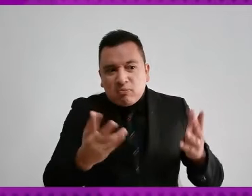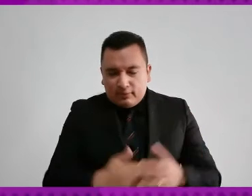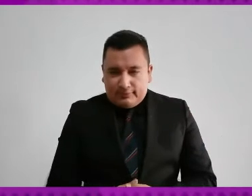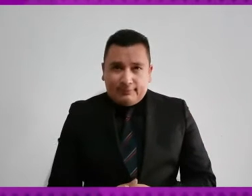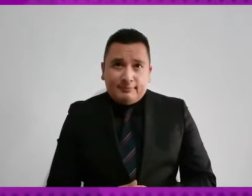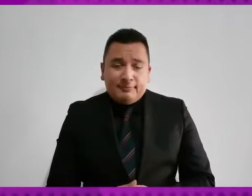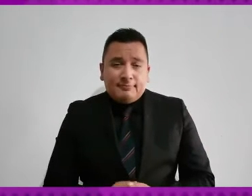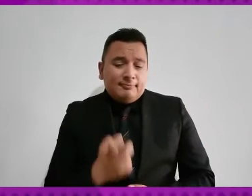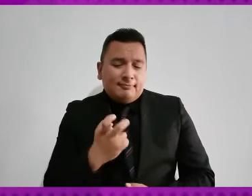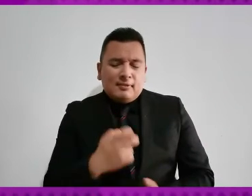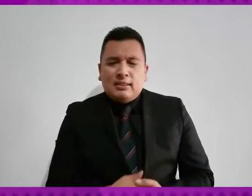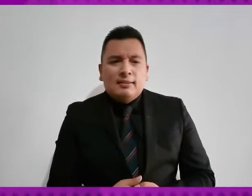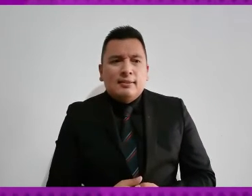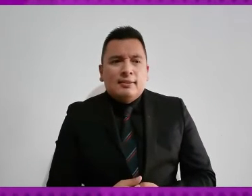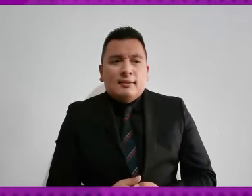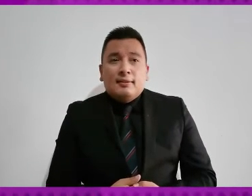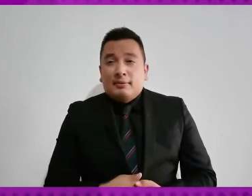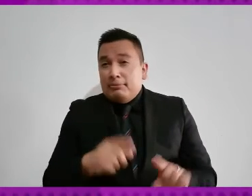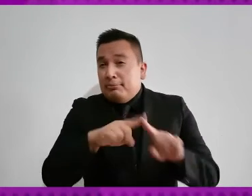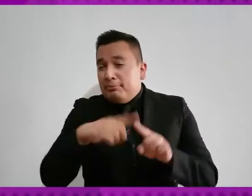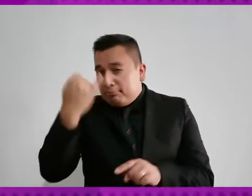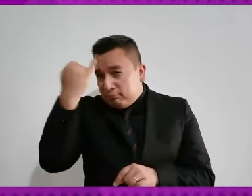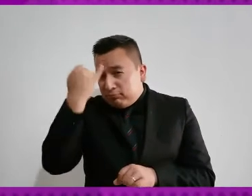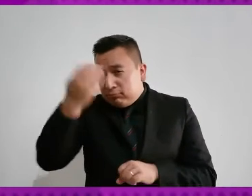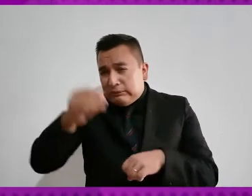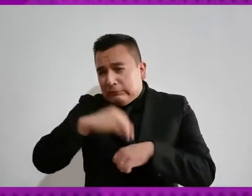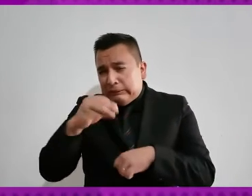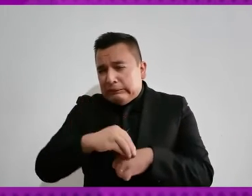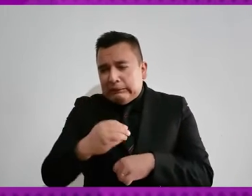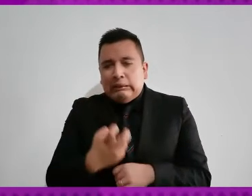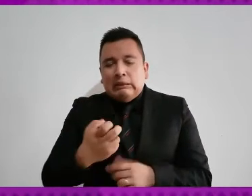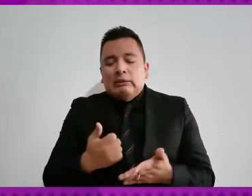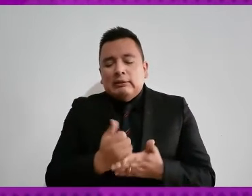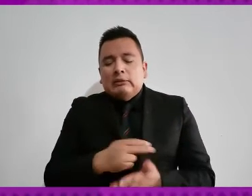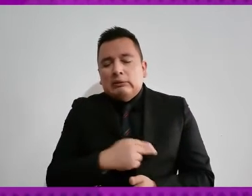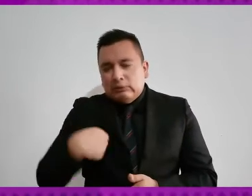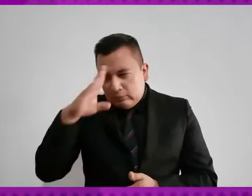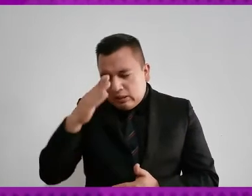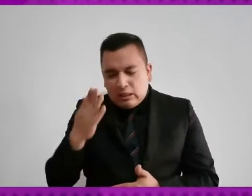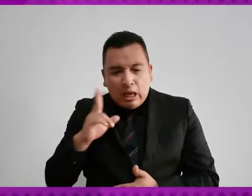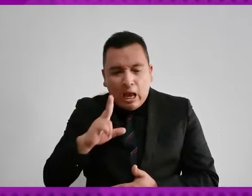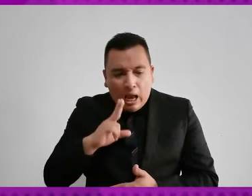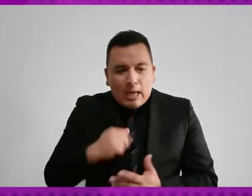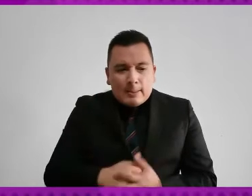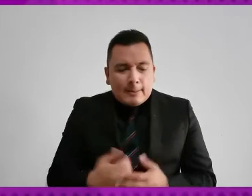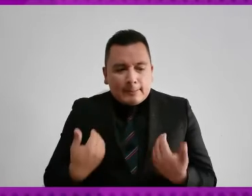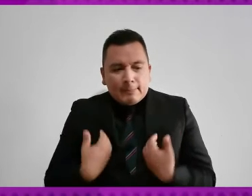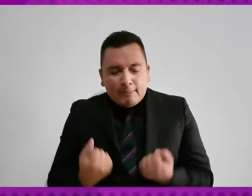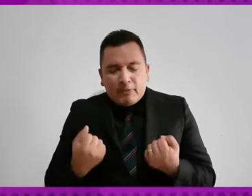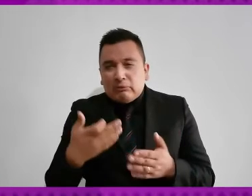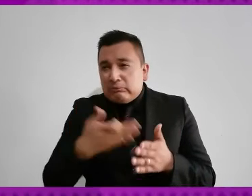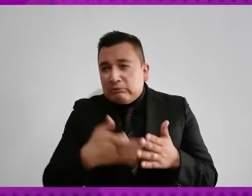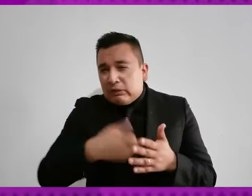casillas. Entonces, yo te diría, eso suma y creo que nos abre también una gran puerta para seguir dialogando,